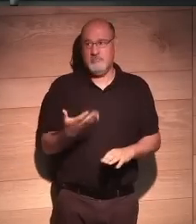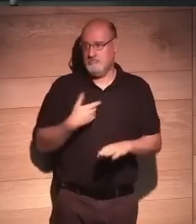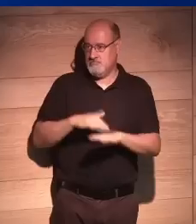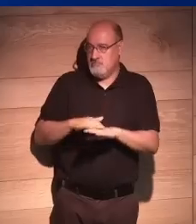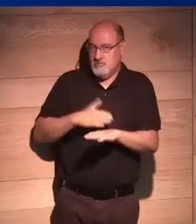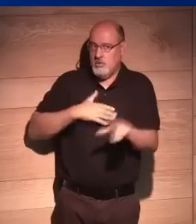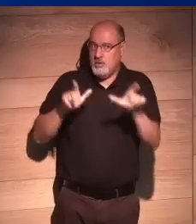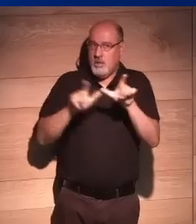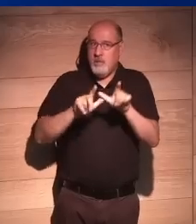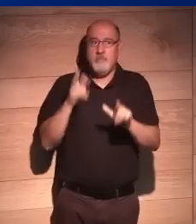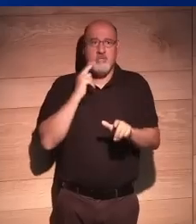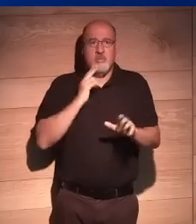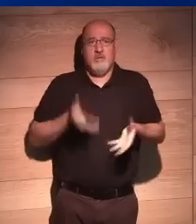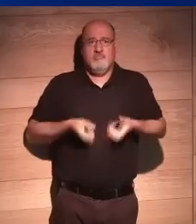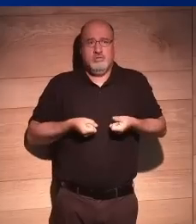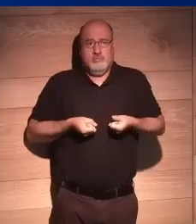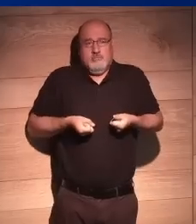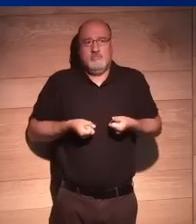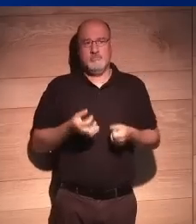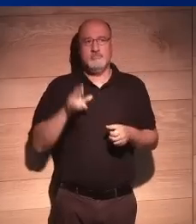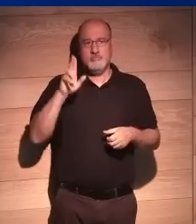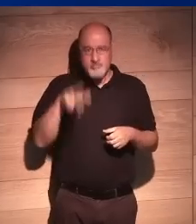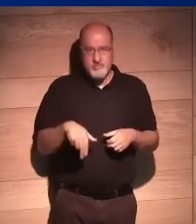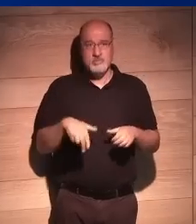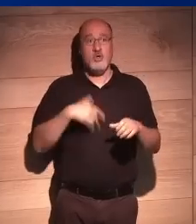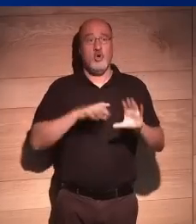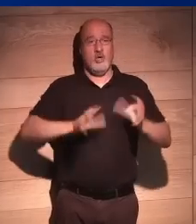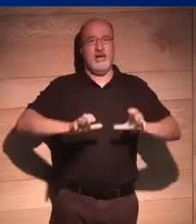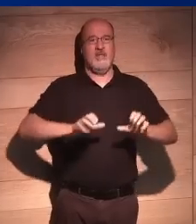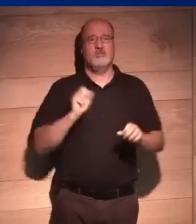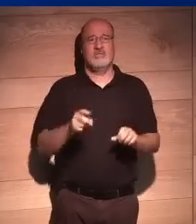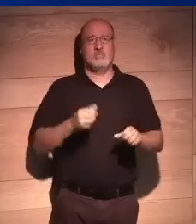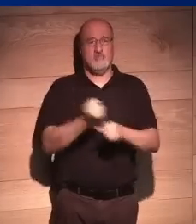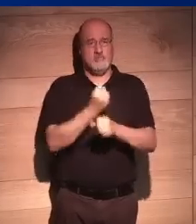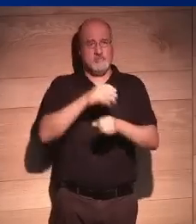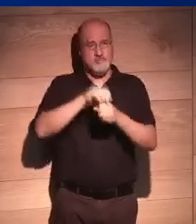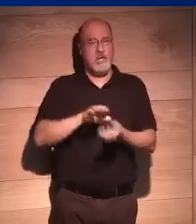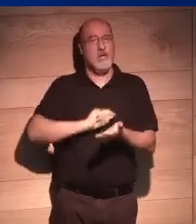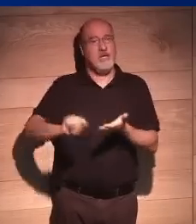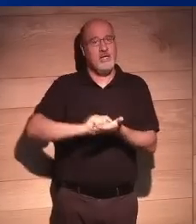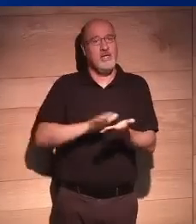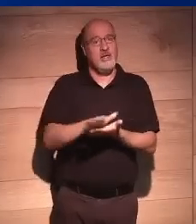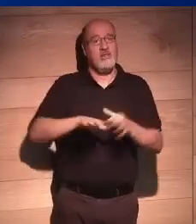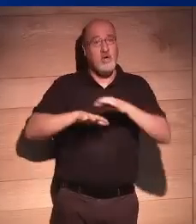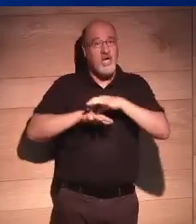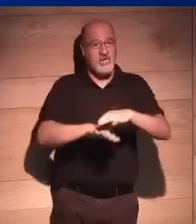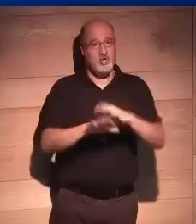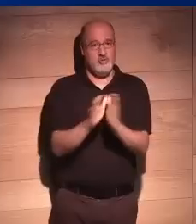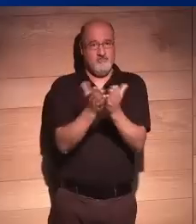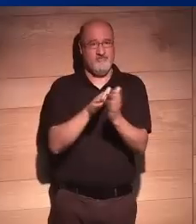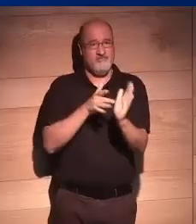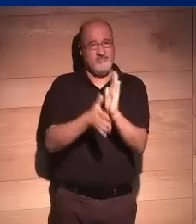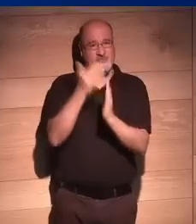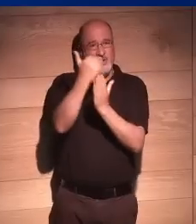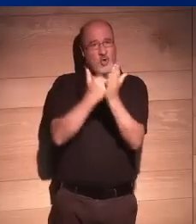me daba mucho miedo la tele. Y es verdad. Yo me había centrado mucho en la radio, primero más en la parte de redacción y de guión, pero luego cuando empecé a